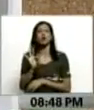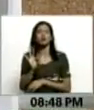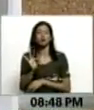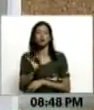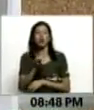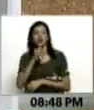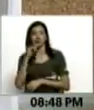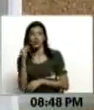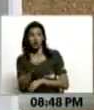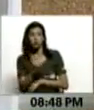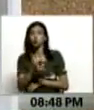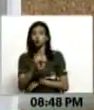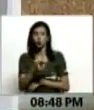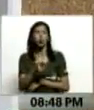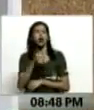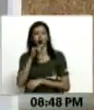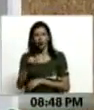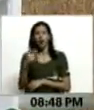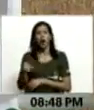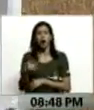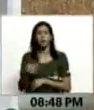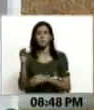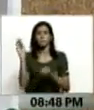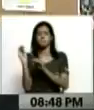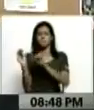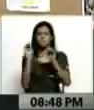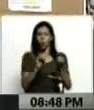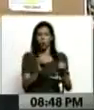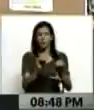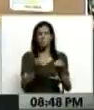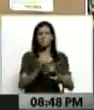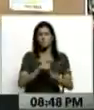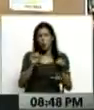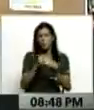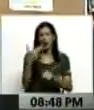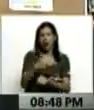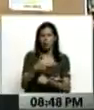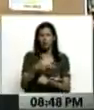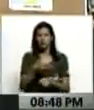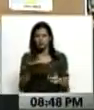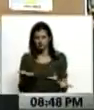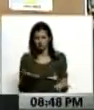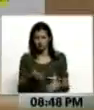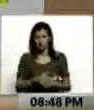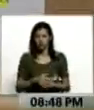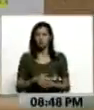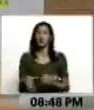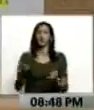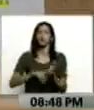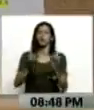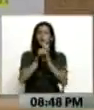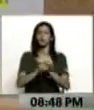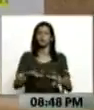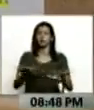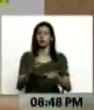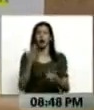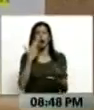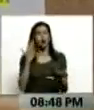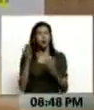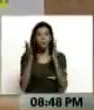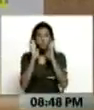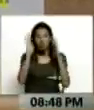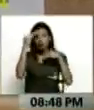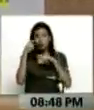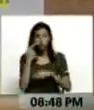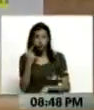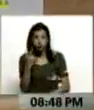denunció plan de siembra de explosivos y armas a dirigentes de bp y llega Andrés pastrana por aquí y retuitea atención